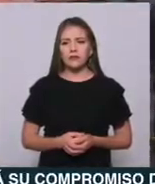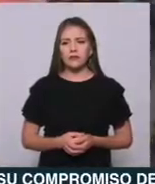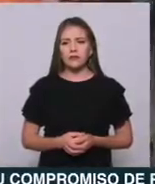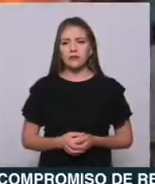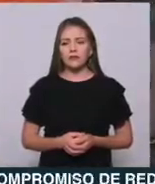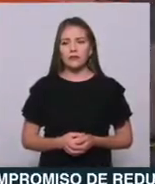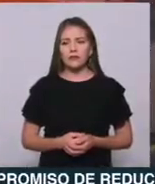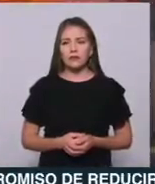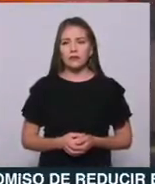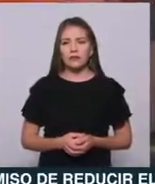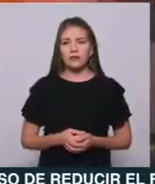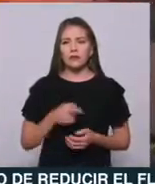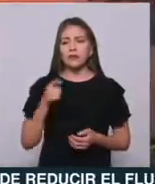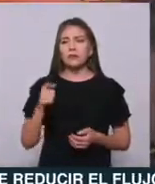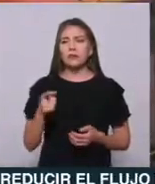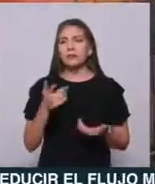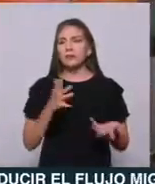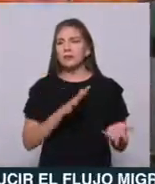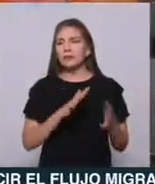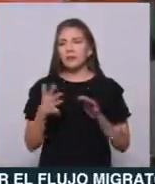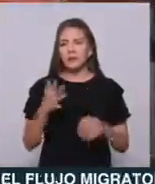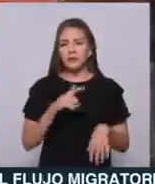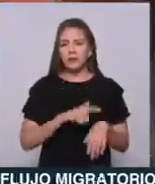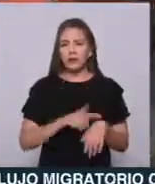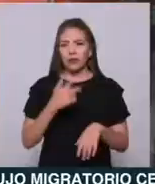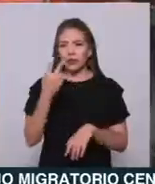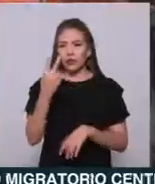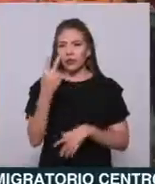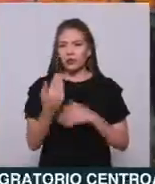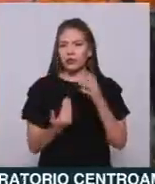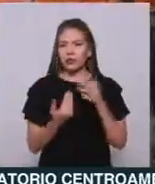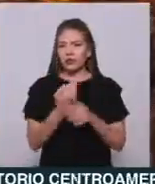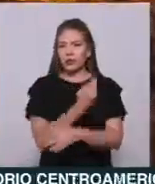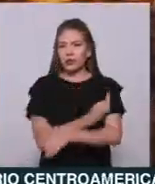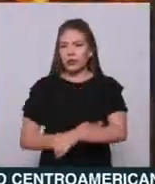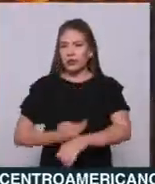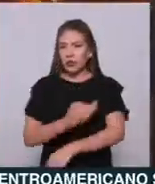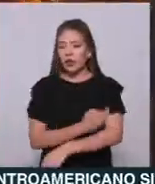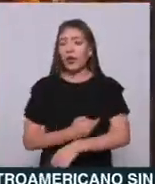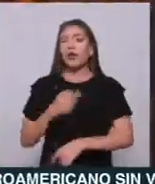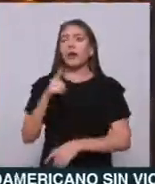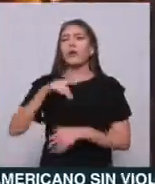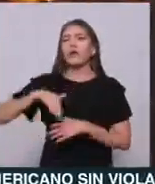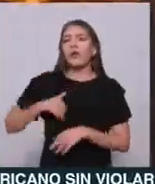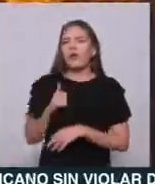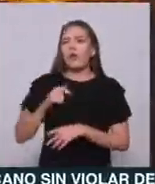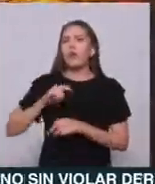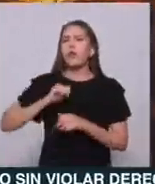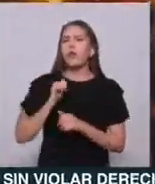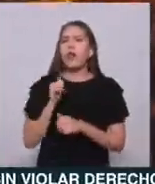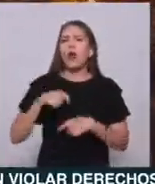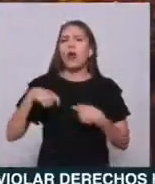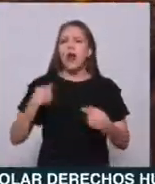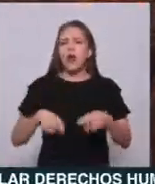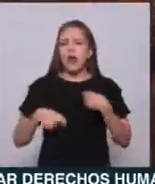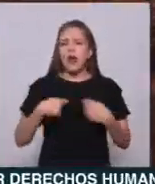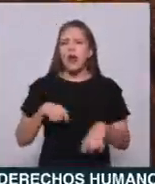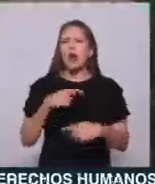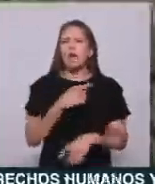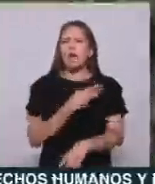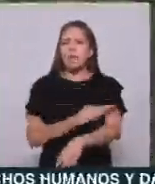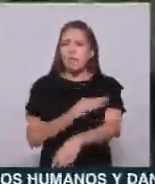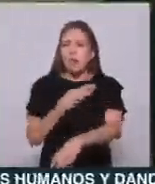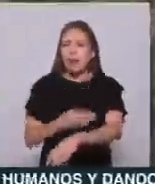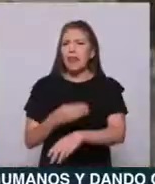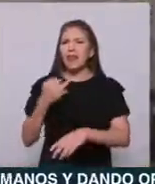El siniestro ocurrió alrededor de las 2 de la tarde en una bodega que almacenaba cartón, cajas de madera y plástico, ubicada entre